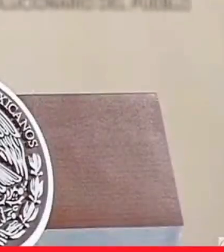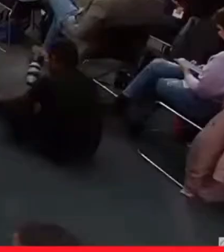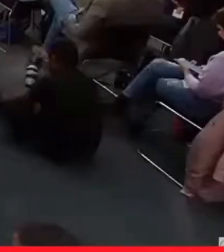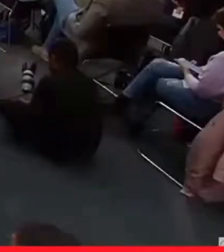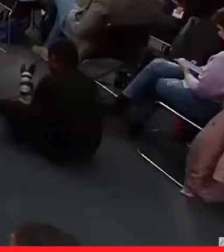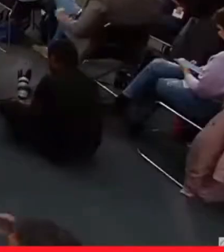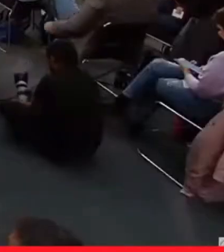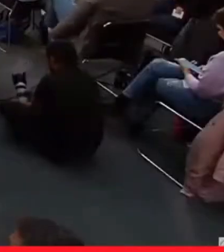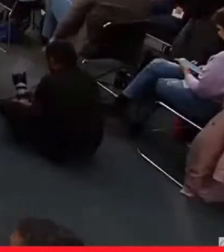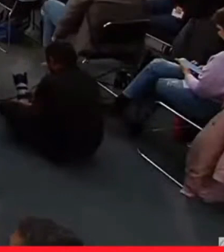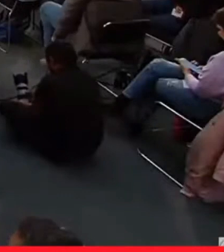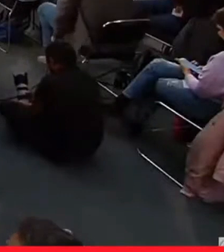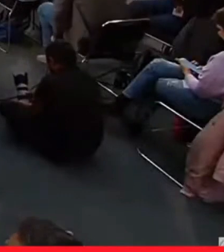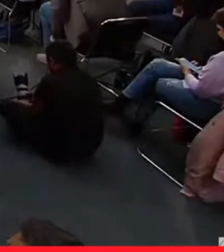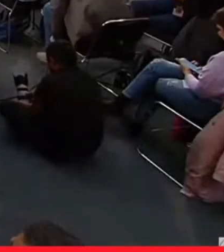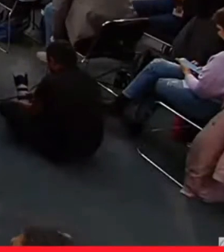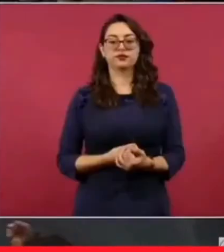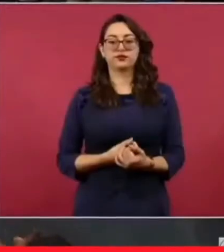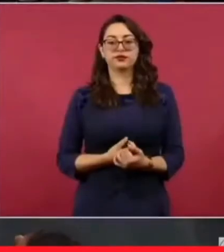Entonces,